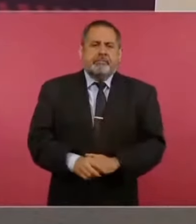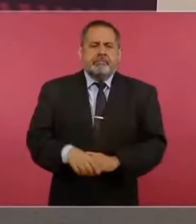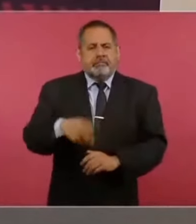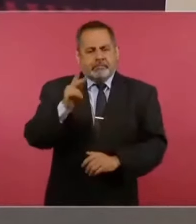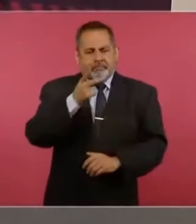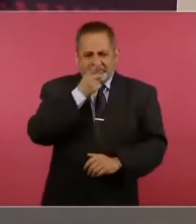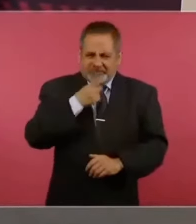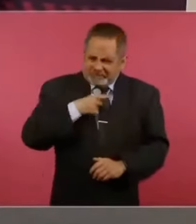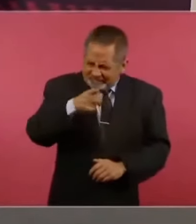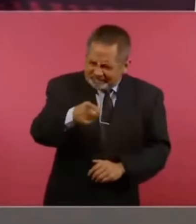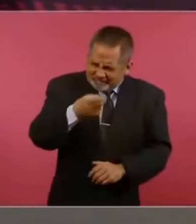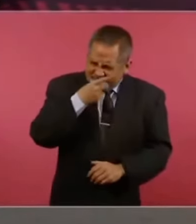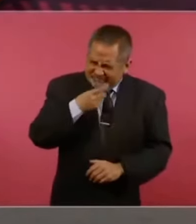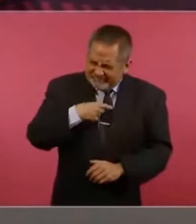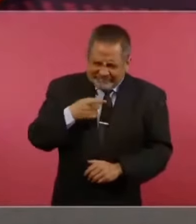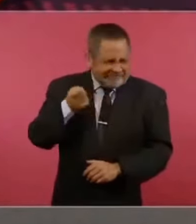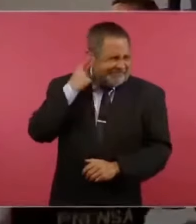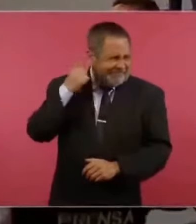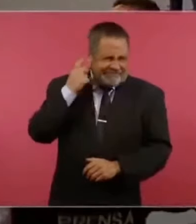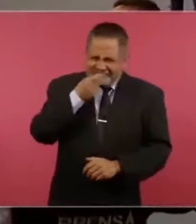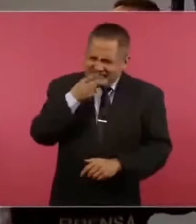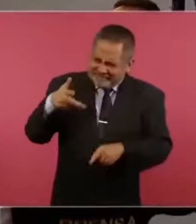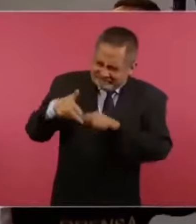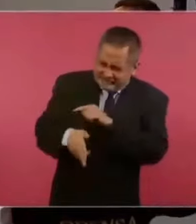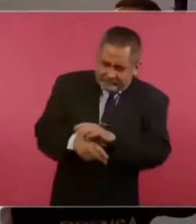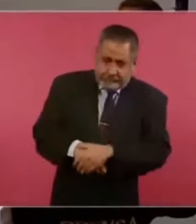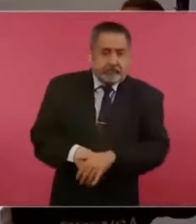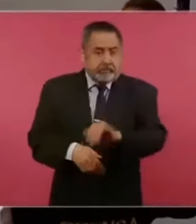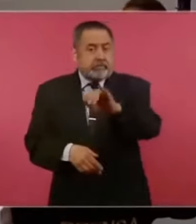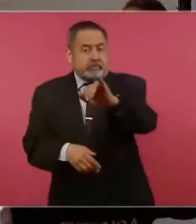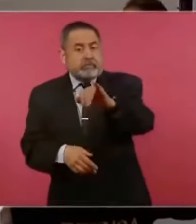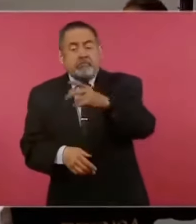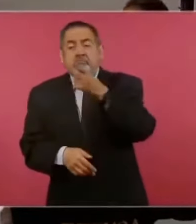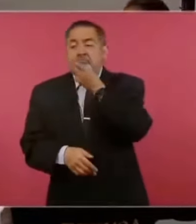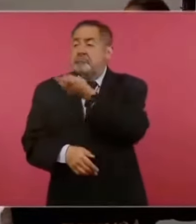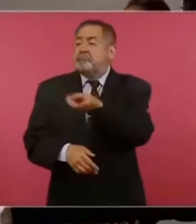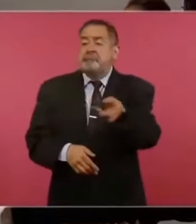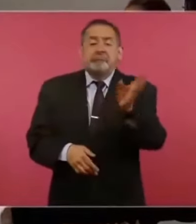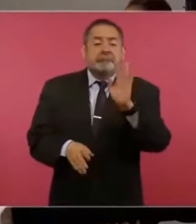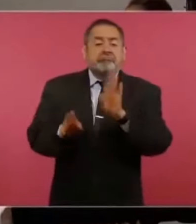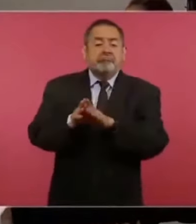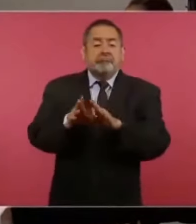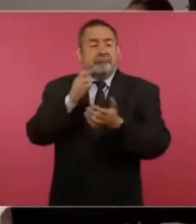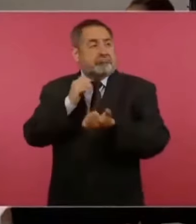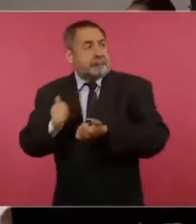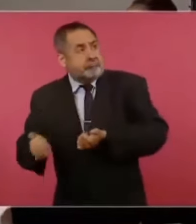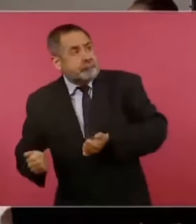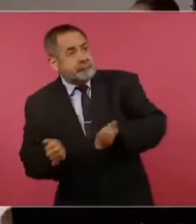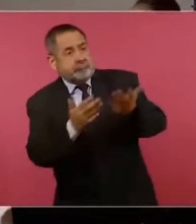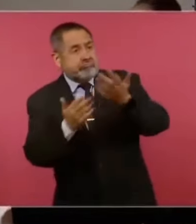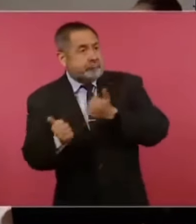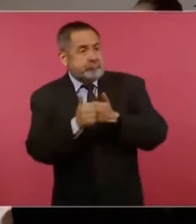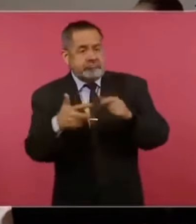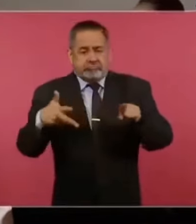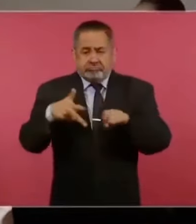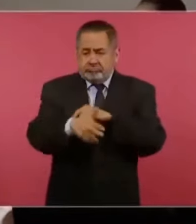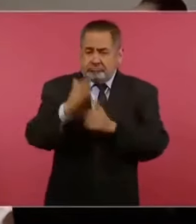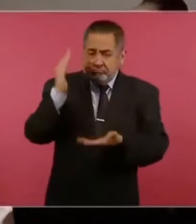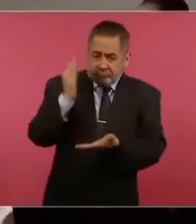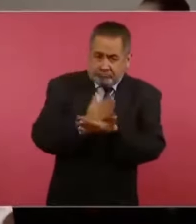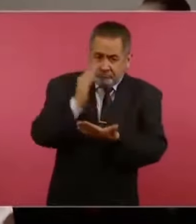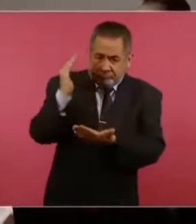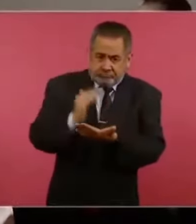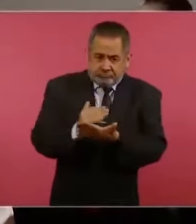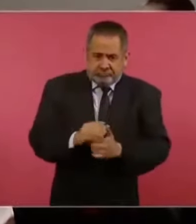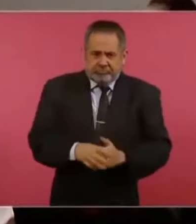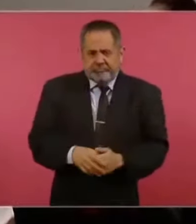Pero dices que se va a recortar. Sí, la exportación de crudo. La exportación. La exportación. La exportación. No, no.